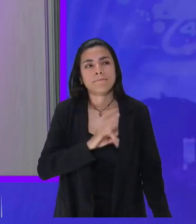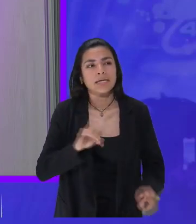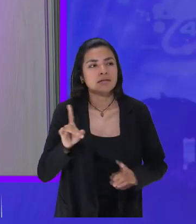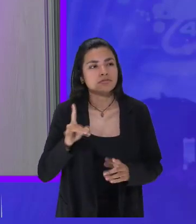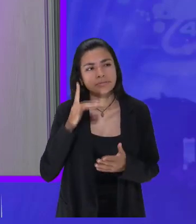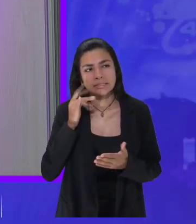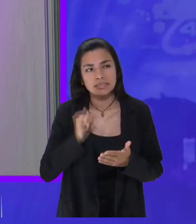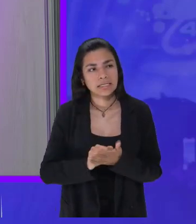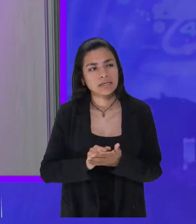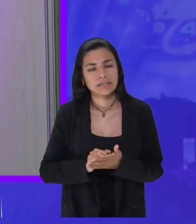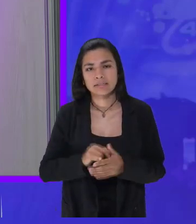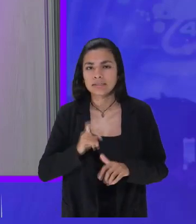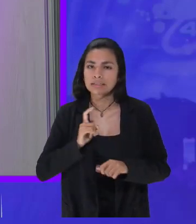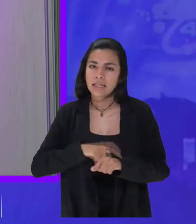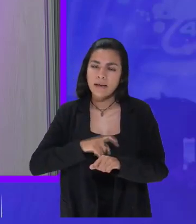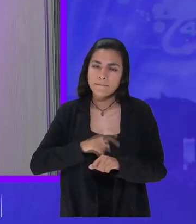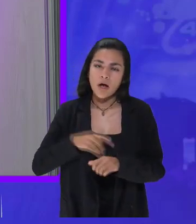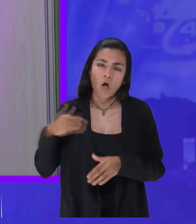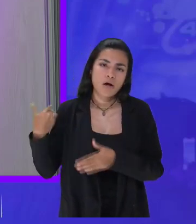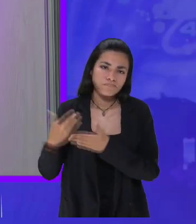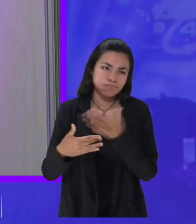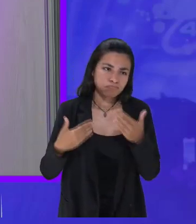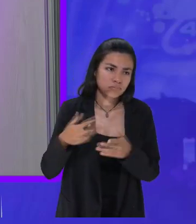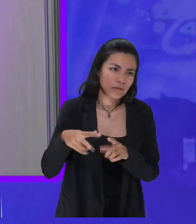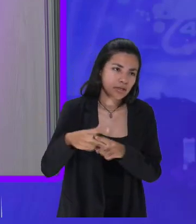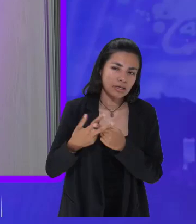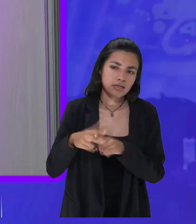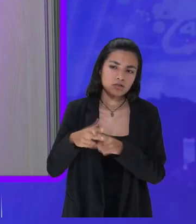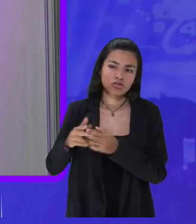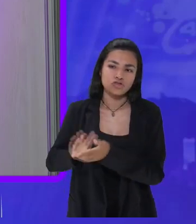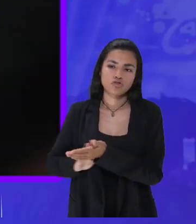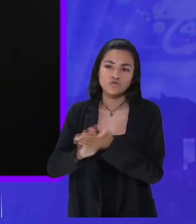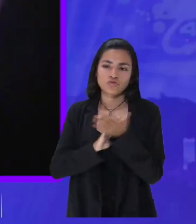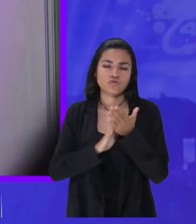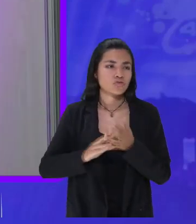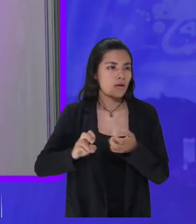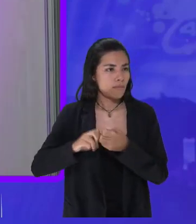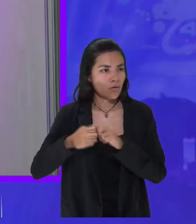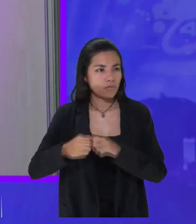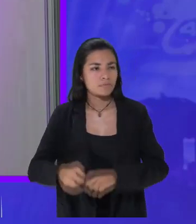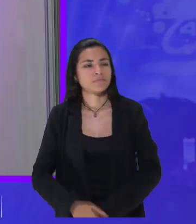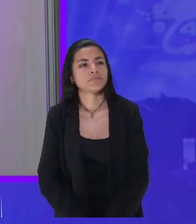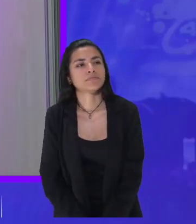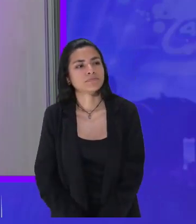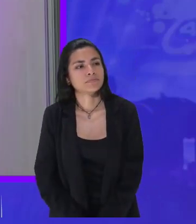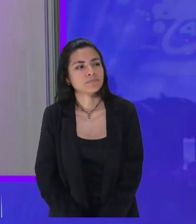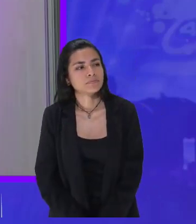que el tiempo va a ir dándonos las herramientas para solucionar ese problema. Buena pregunta, gracias.